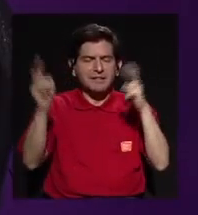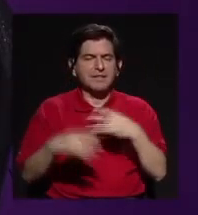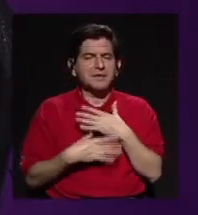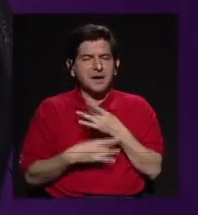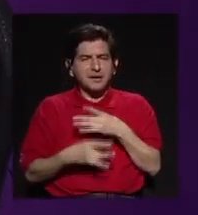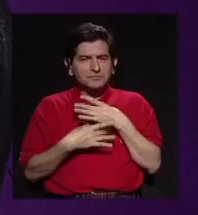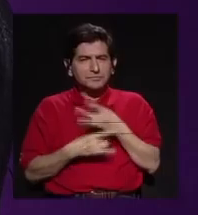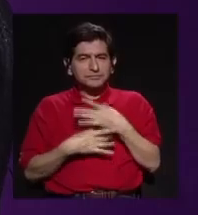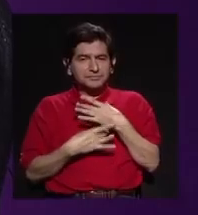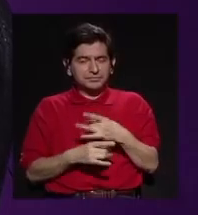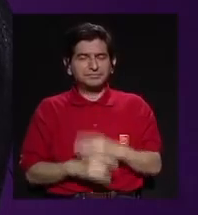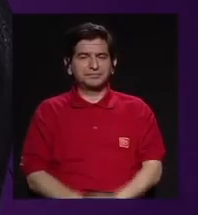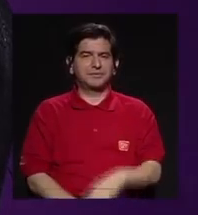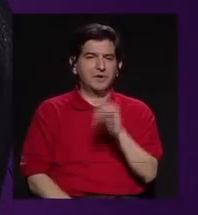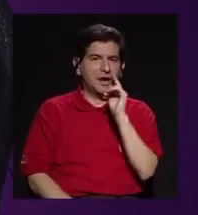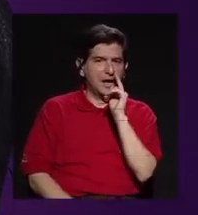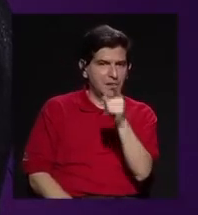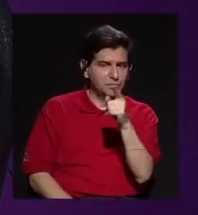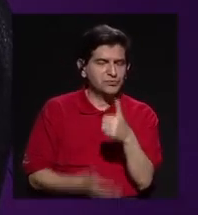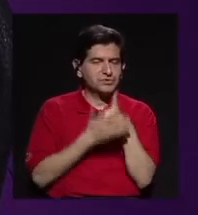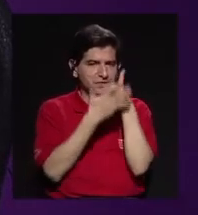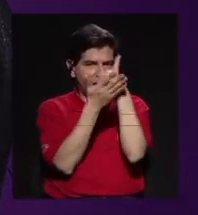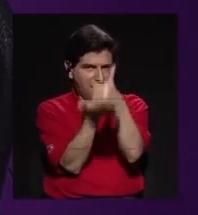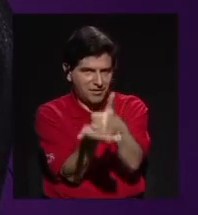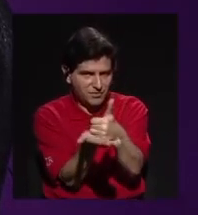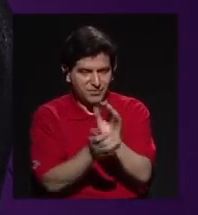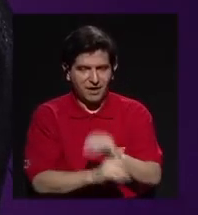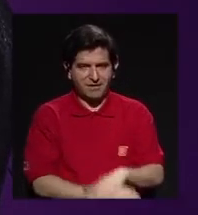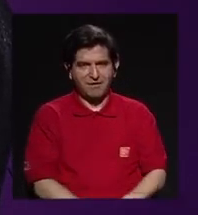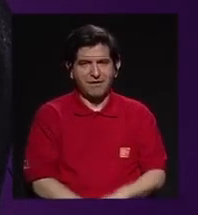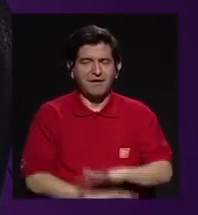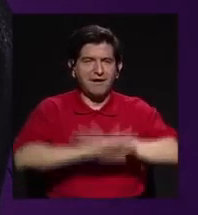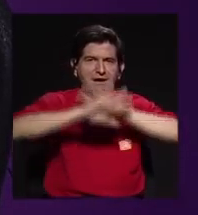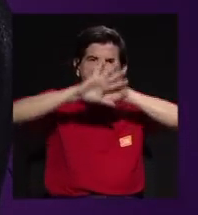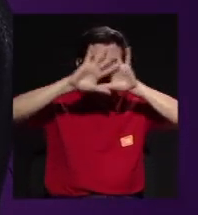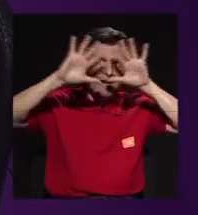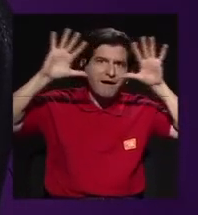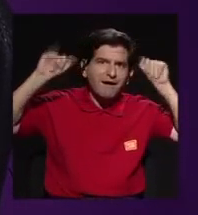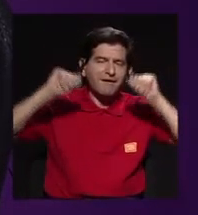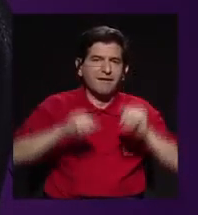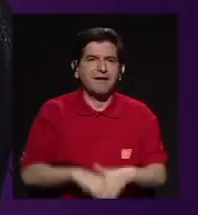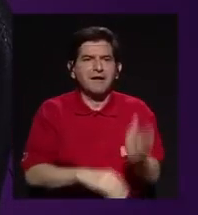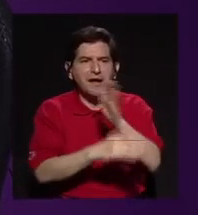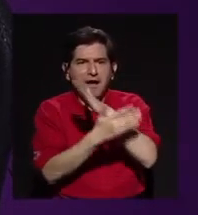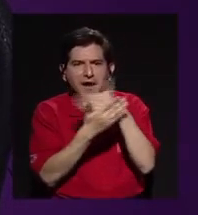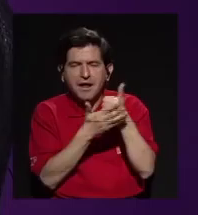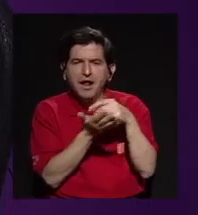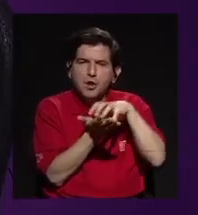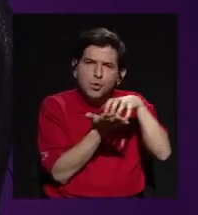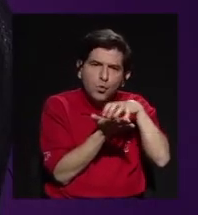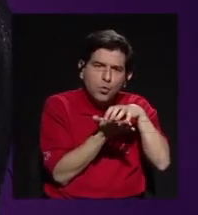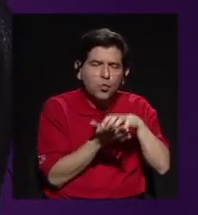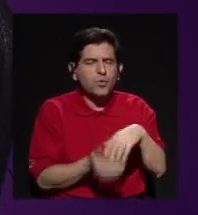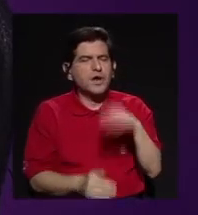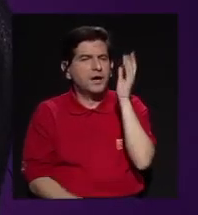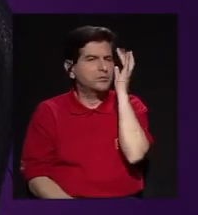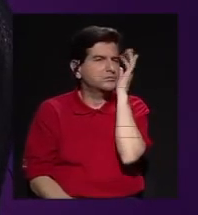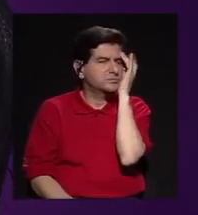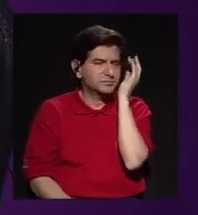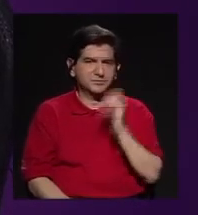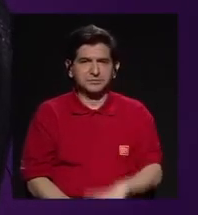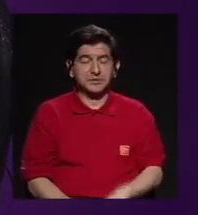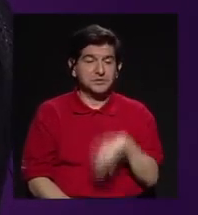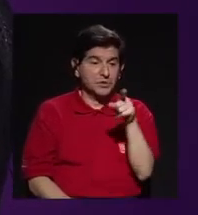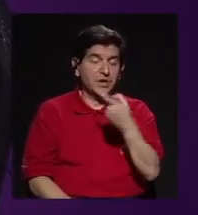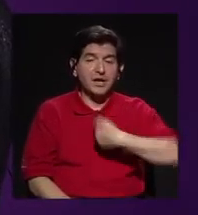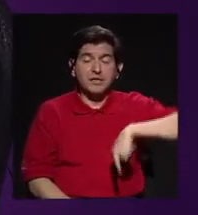apasionante. Espero que a ustedes le haya ayudado a aclarar algunas de sus dudas y sus inquietudes, porque ese ha